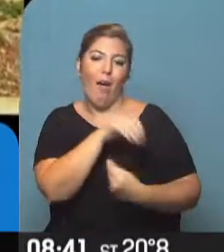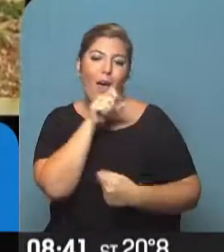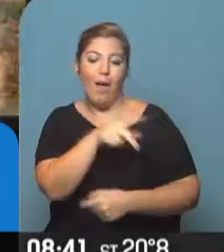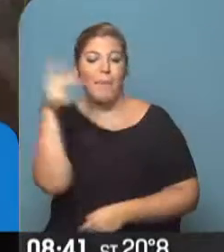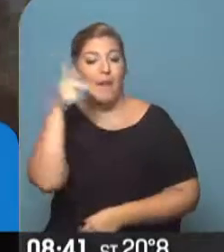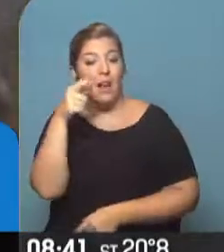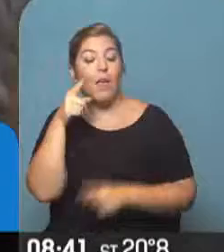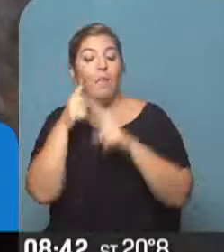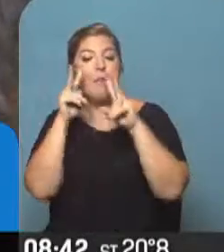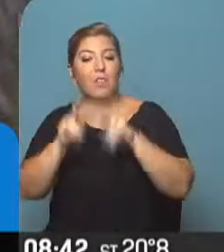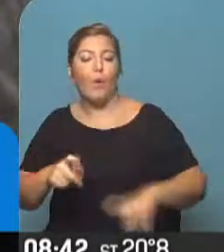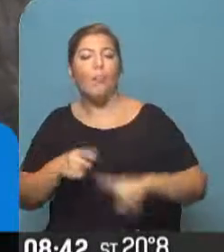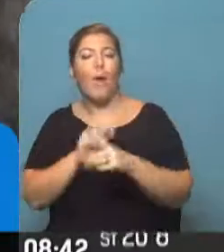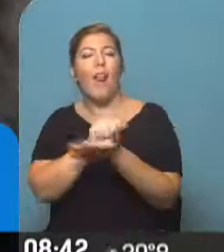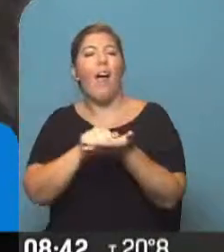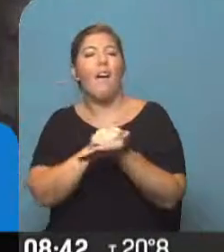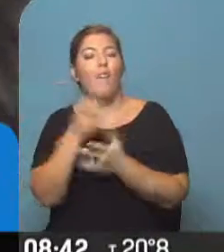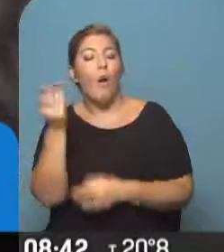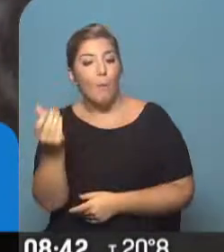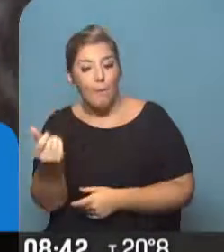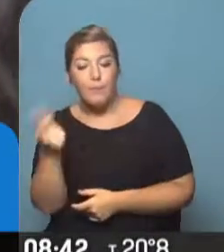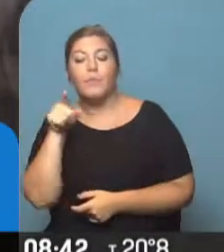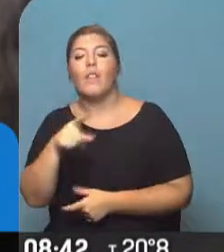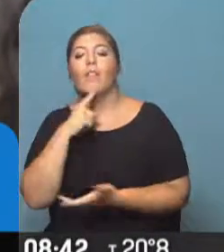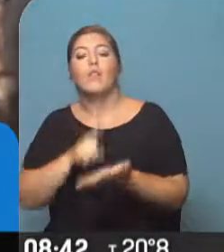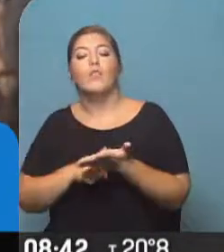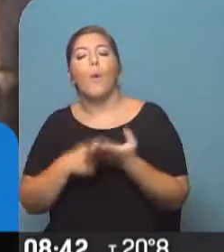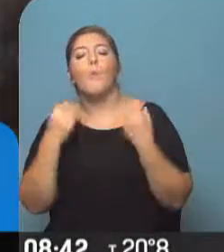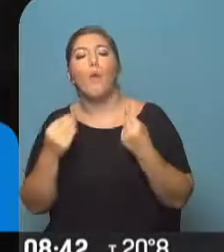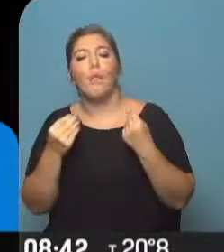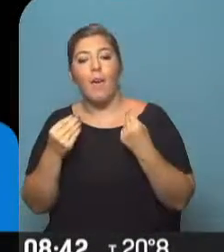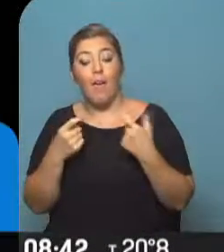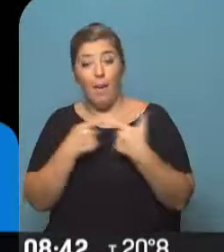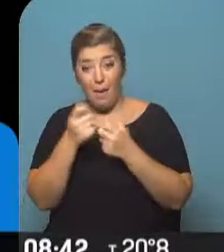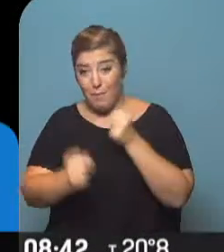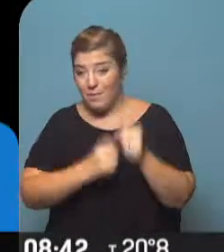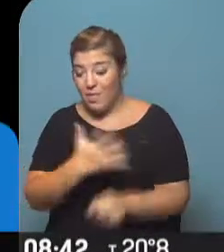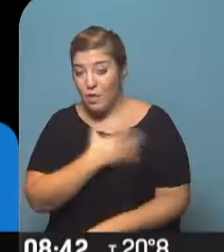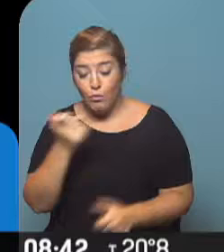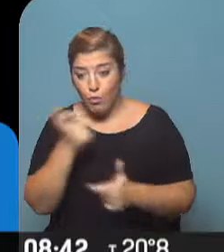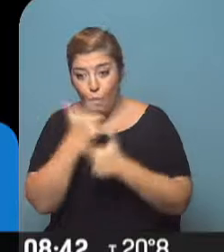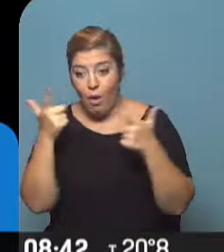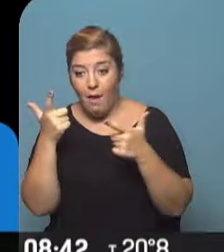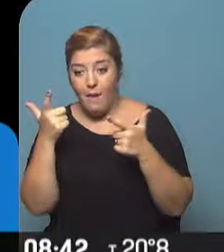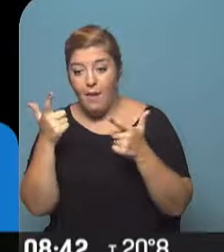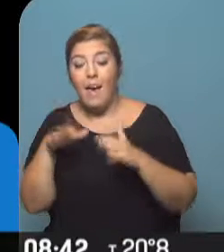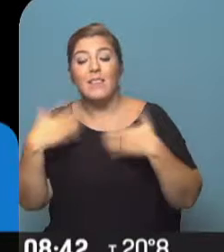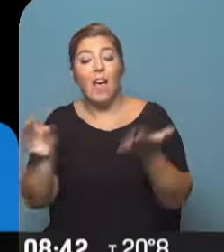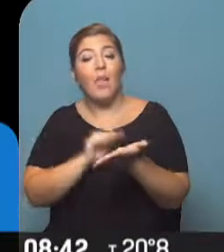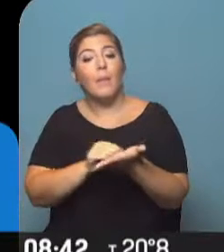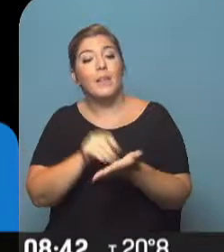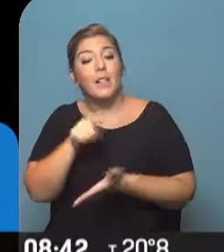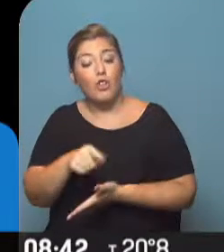por presunto lavado de dinero. La medida fue tomada porque la empresa no tiene directores, por lo que su órgano de administración,